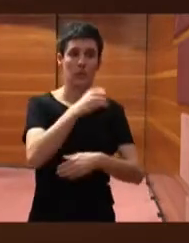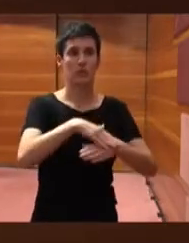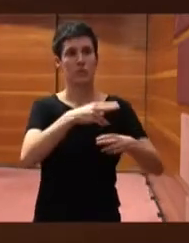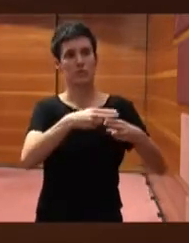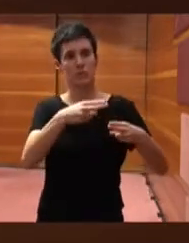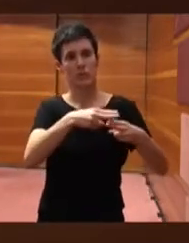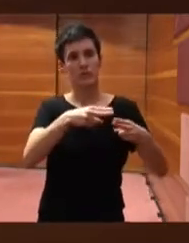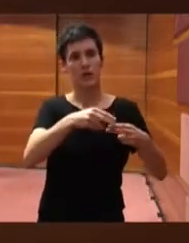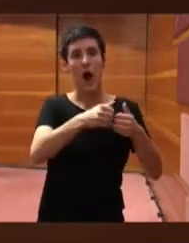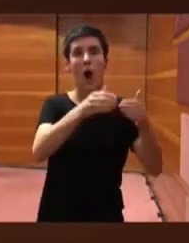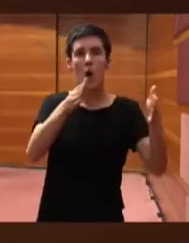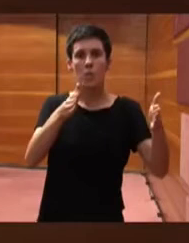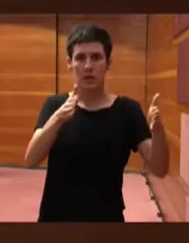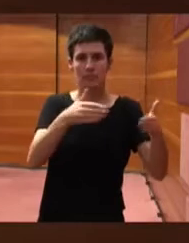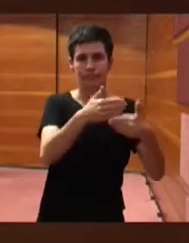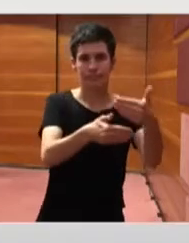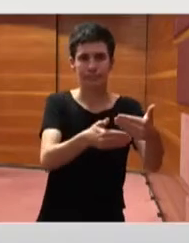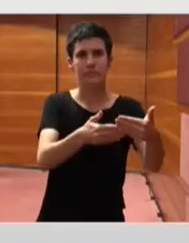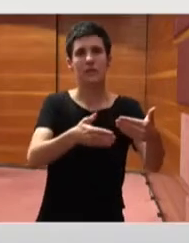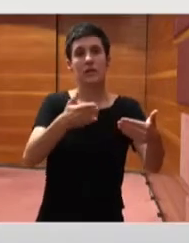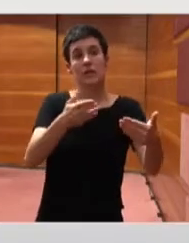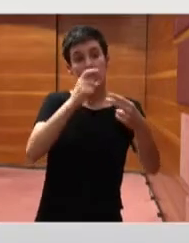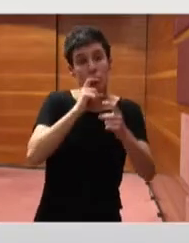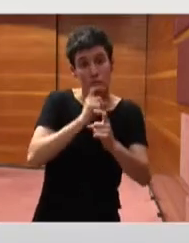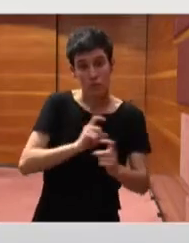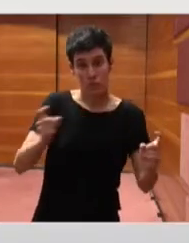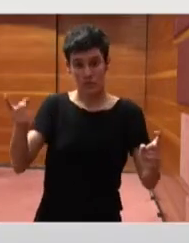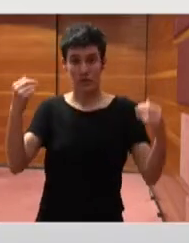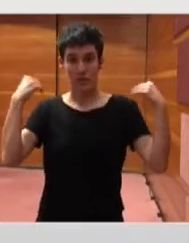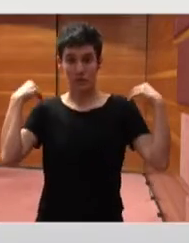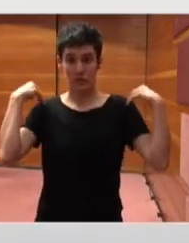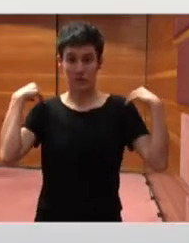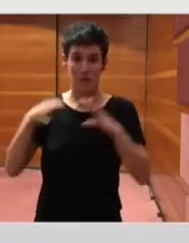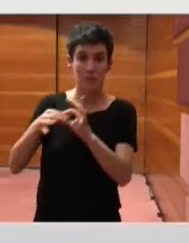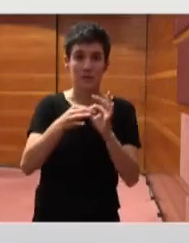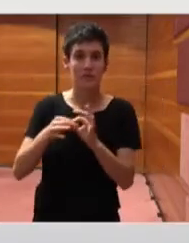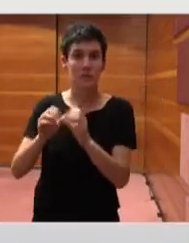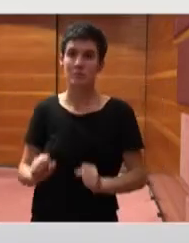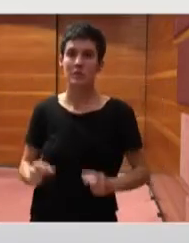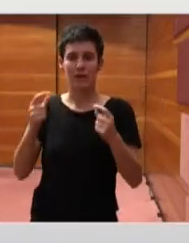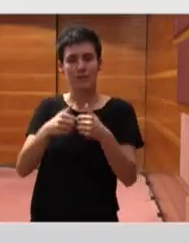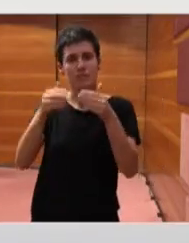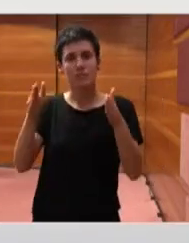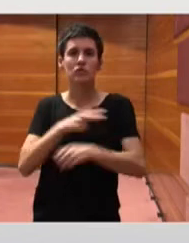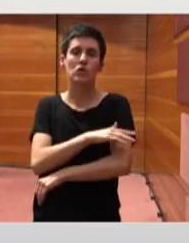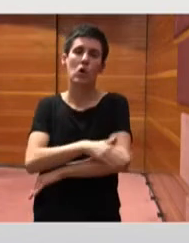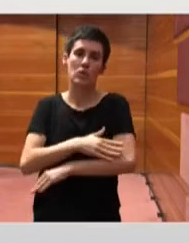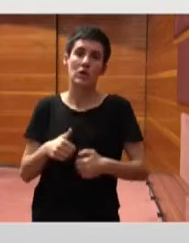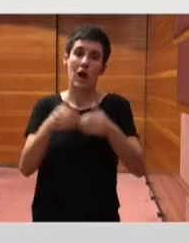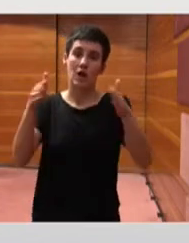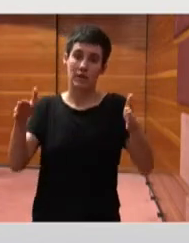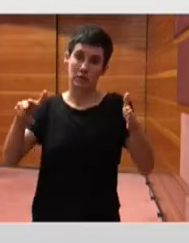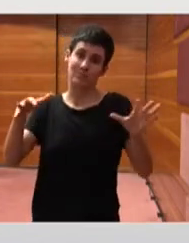políticas open. Sin ir más lejos, fundó la primera plataforma de gobierno abierto de habla